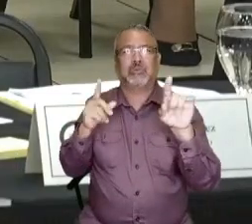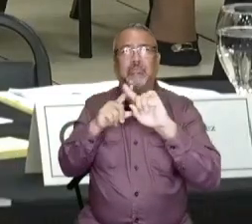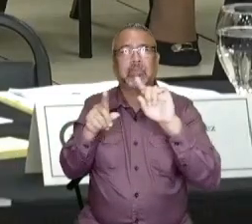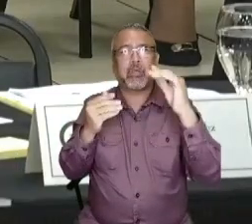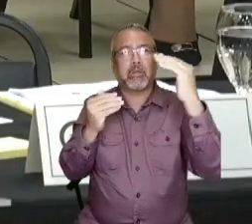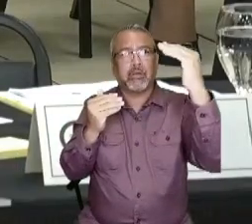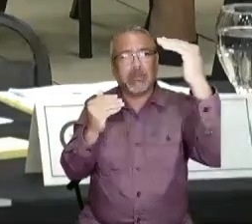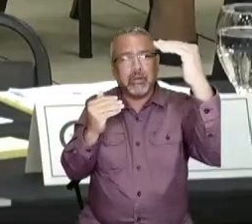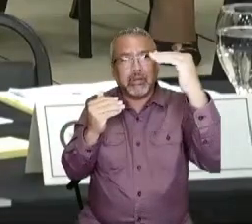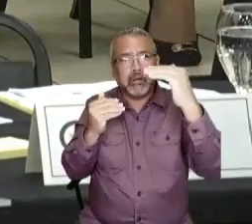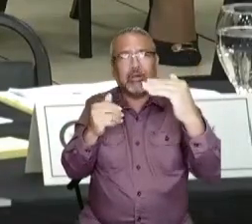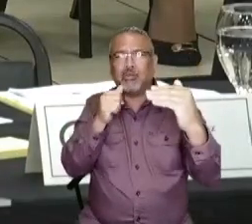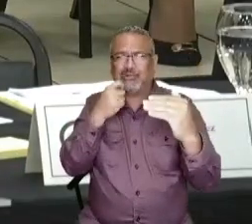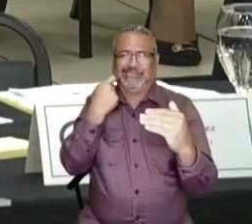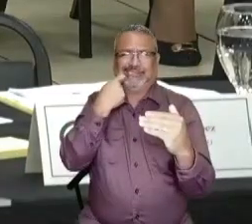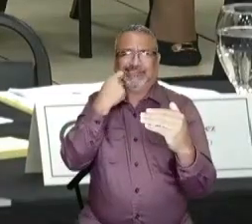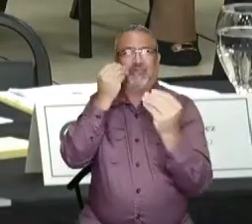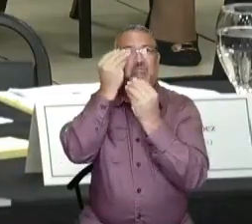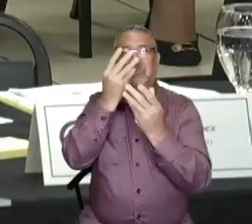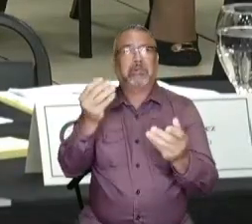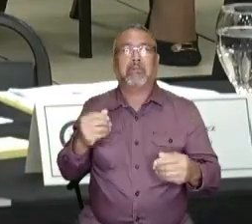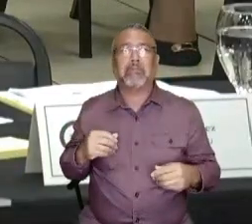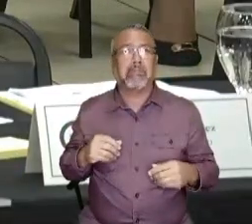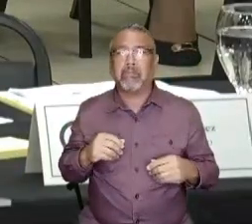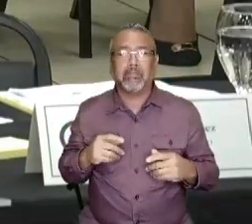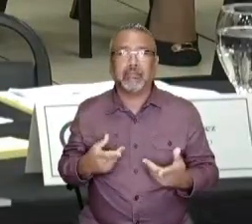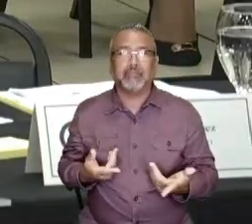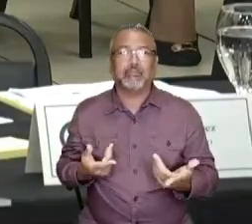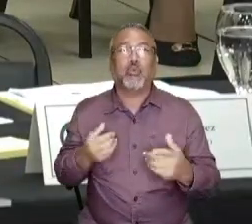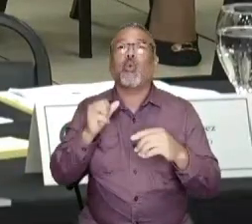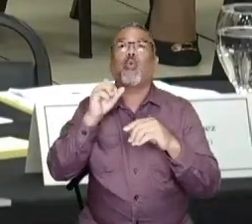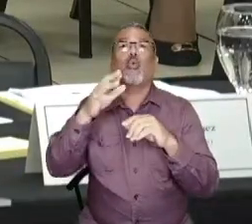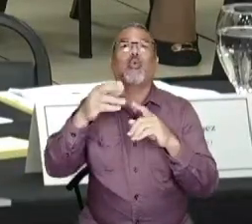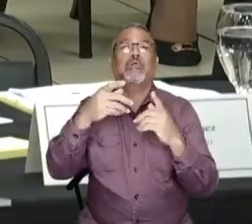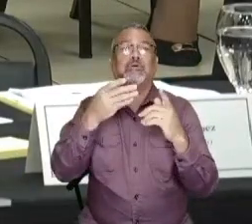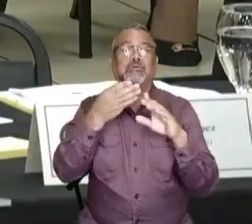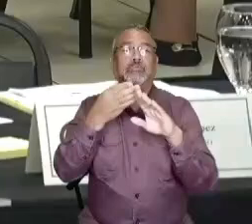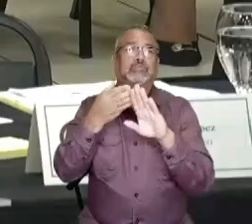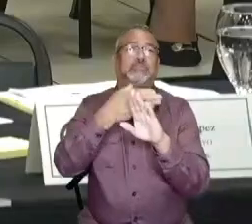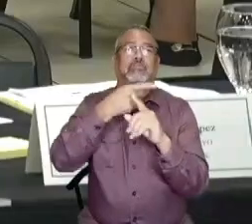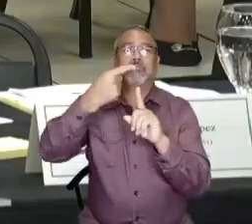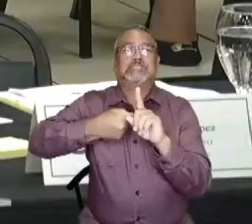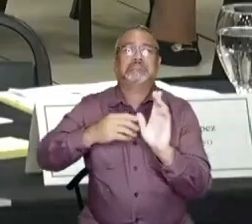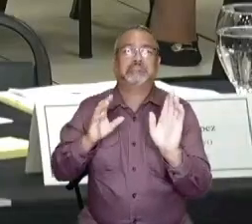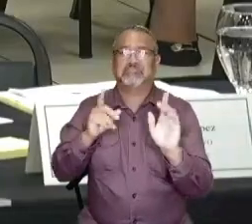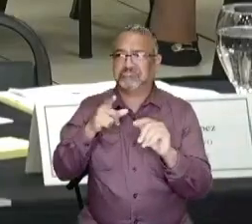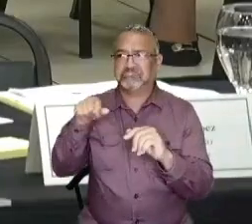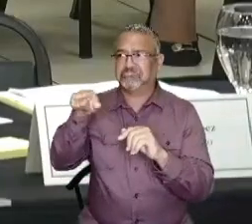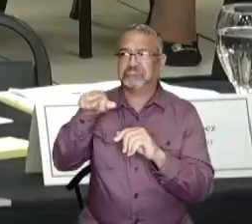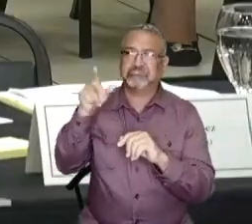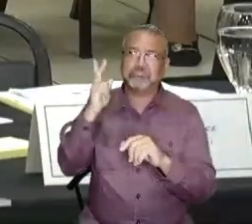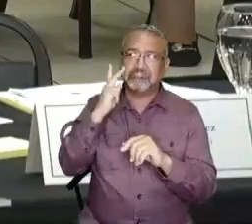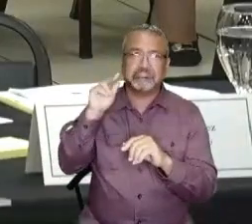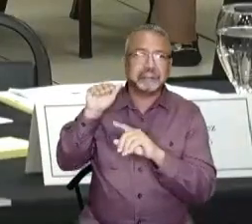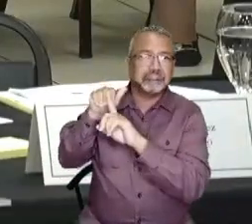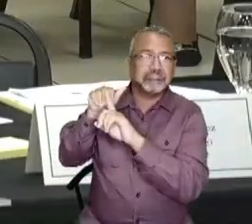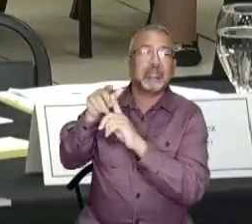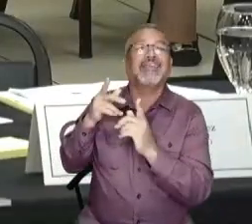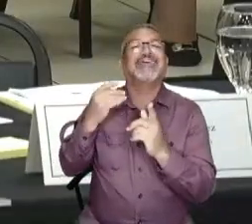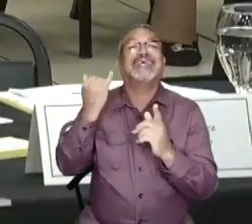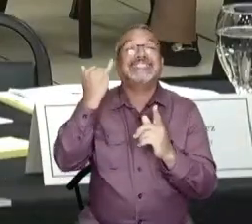actualizada muy poca al día de hoy al mes anterior simplemente para que la puedan revisar si se hace